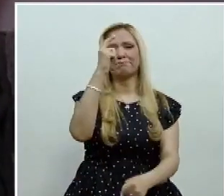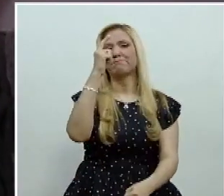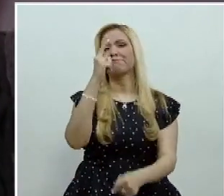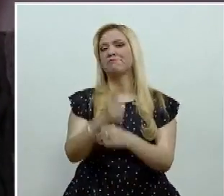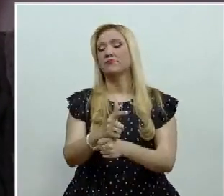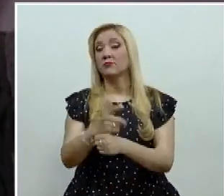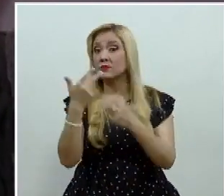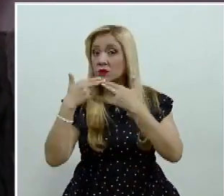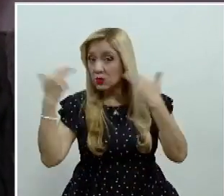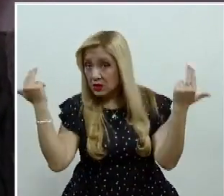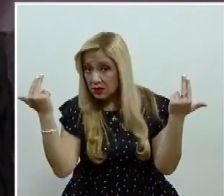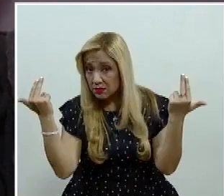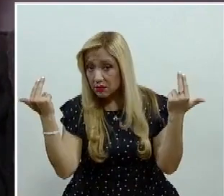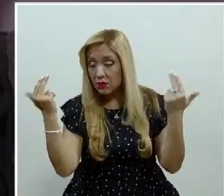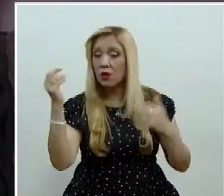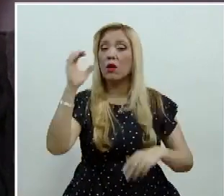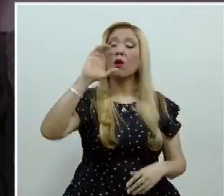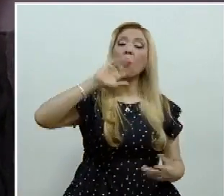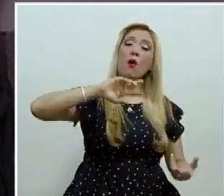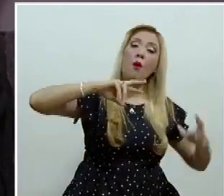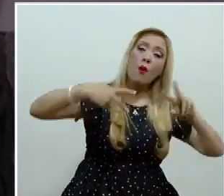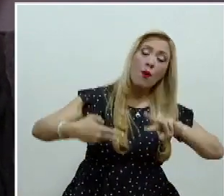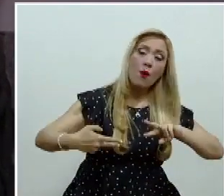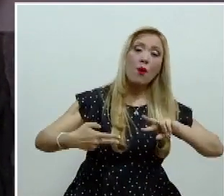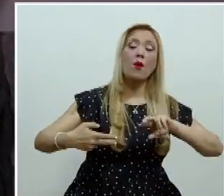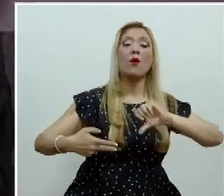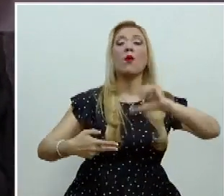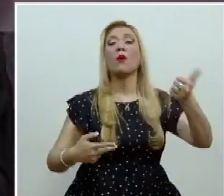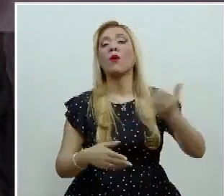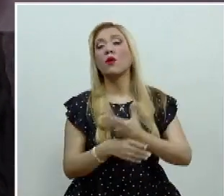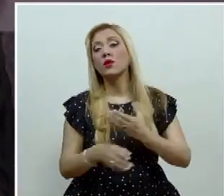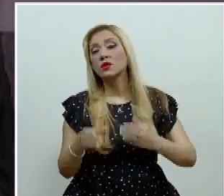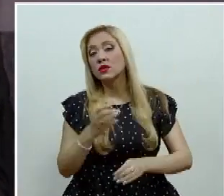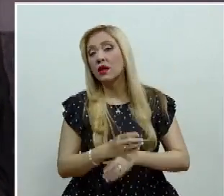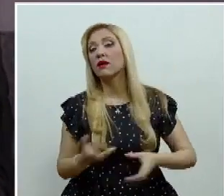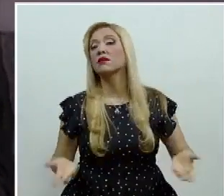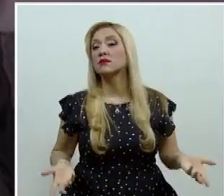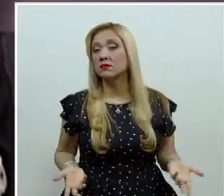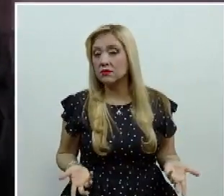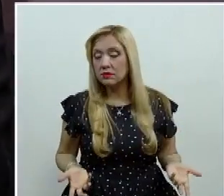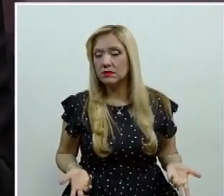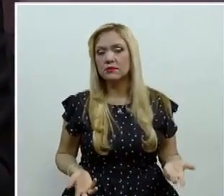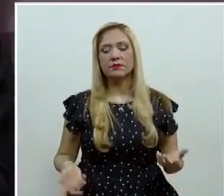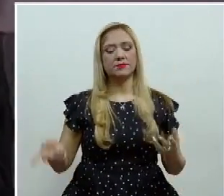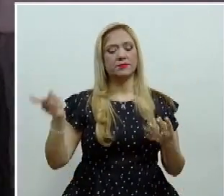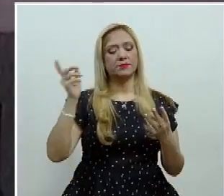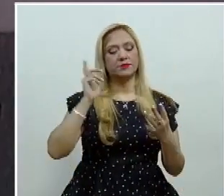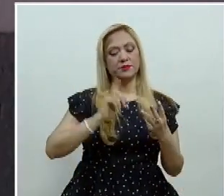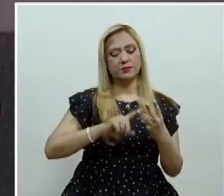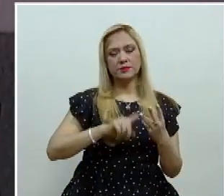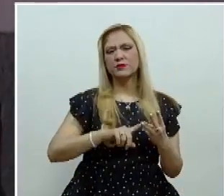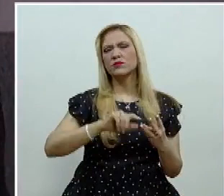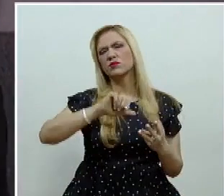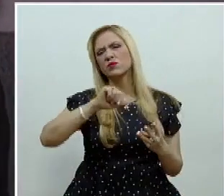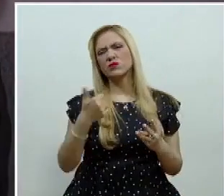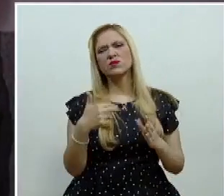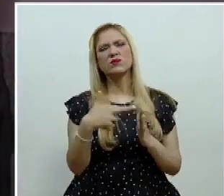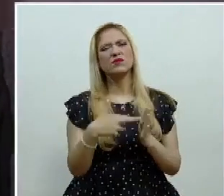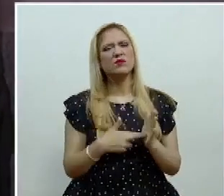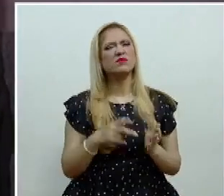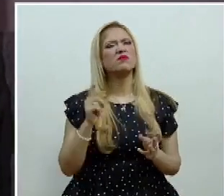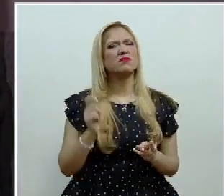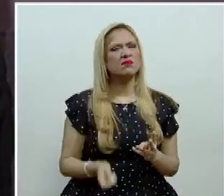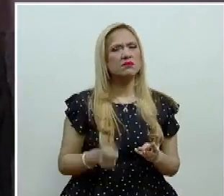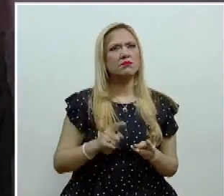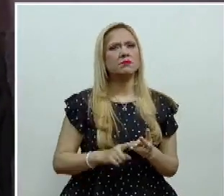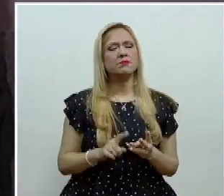un suicidio o hay que ver otras cuestiones? Otro de los requisitos o herramientas que también tenemos que